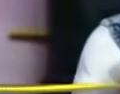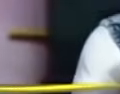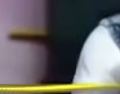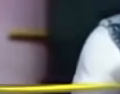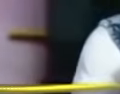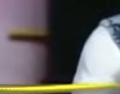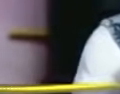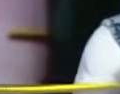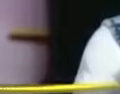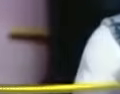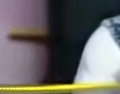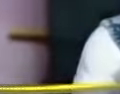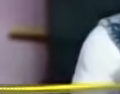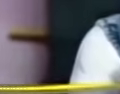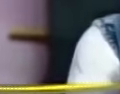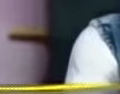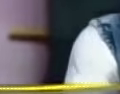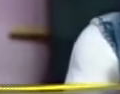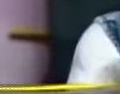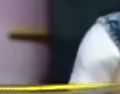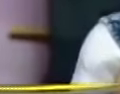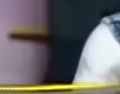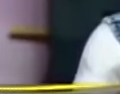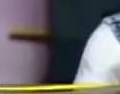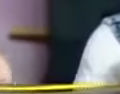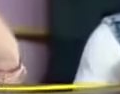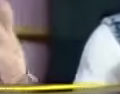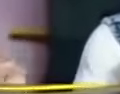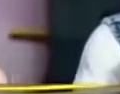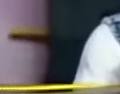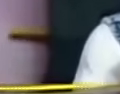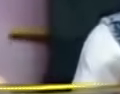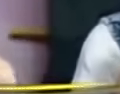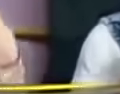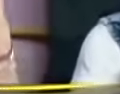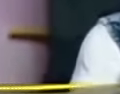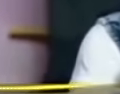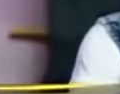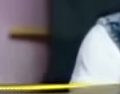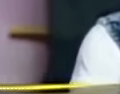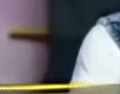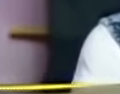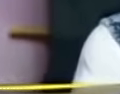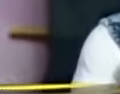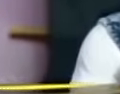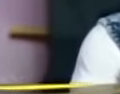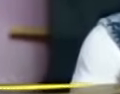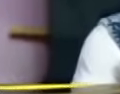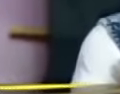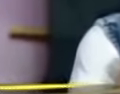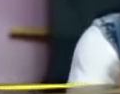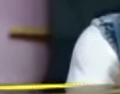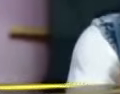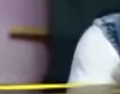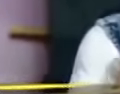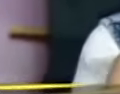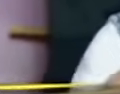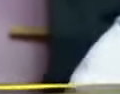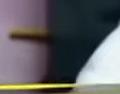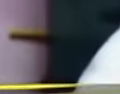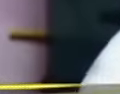siempre tiene un liderazgo fundamental, un joven que está allí siempre convocando, hoy vamos a jugar y vamos a hacer entonces una